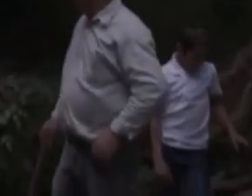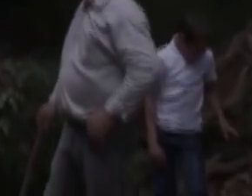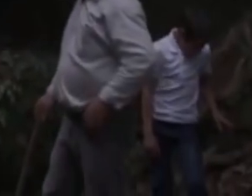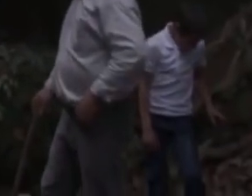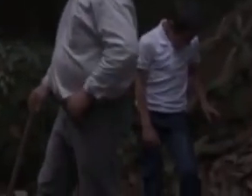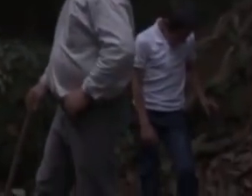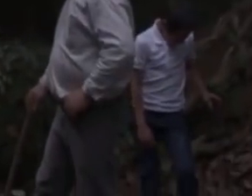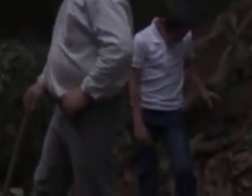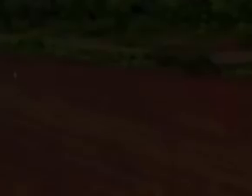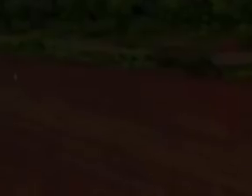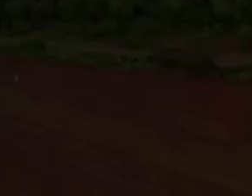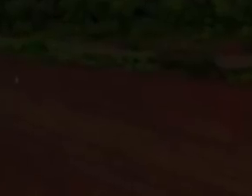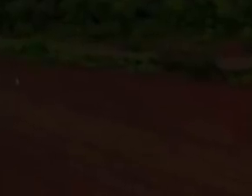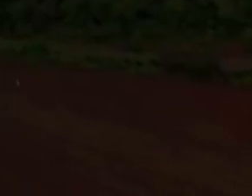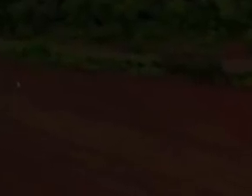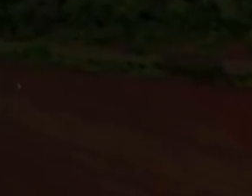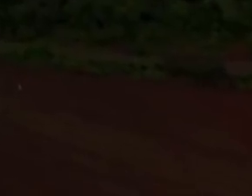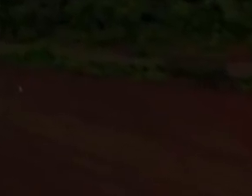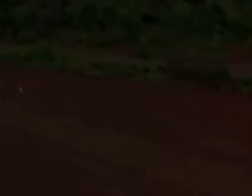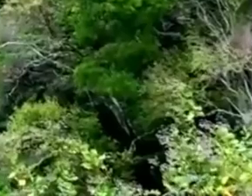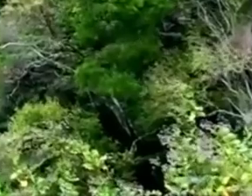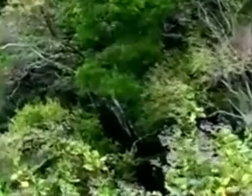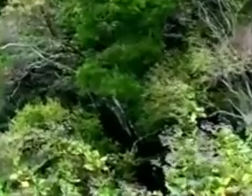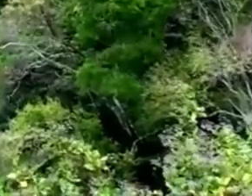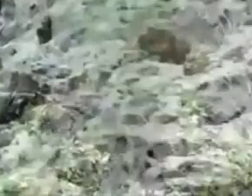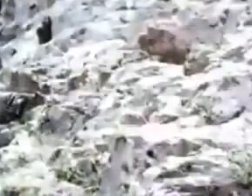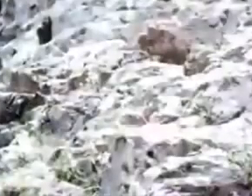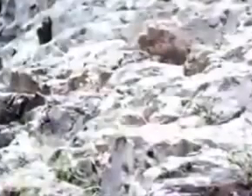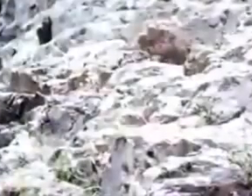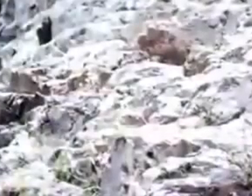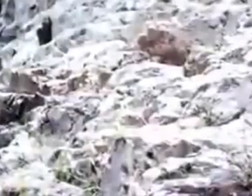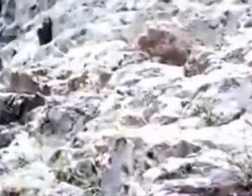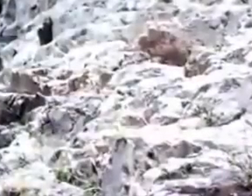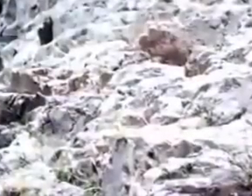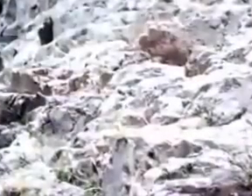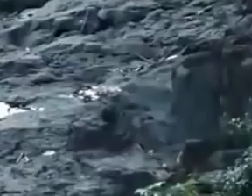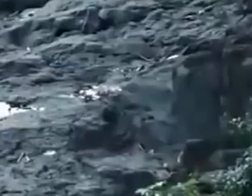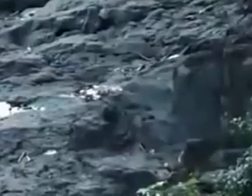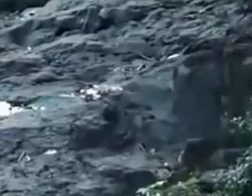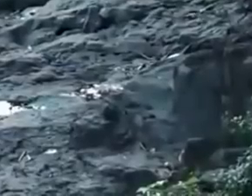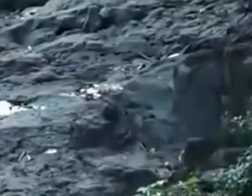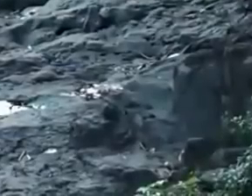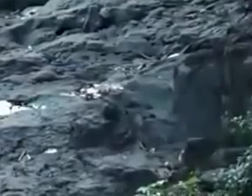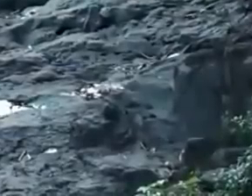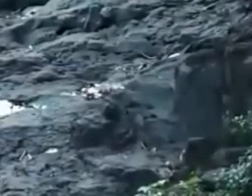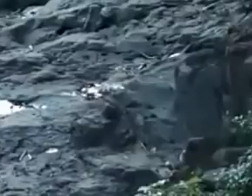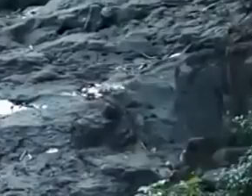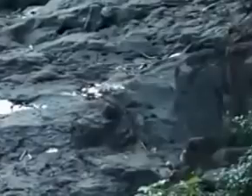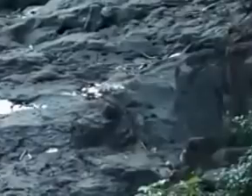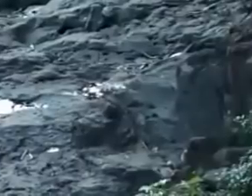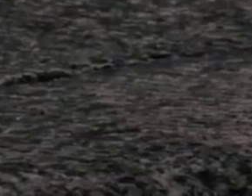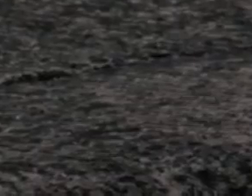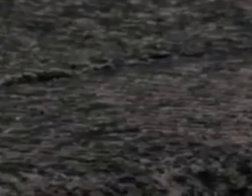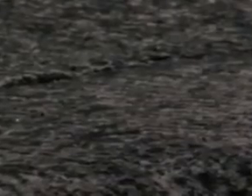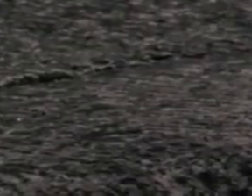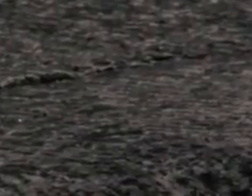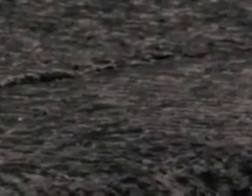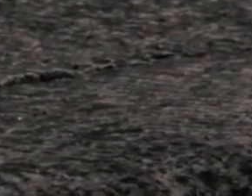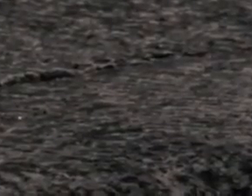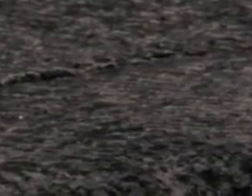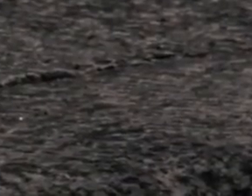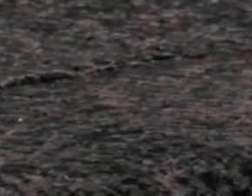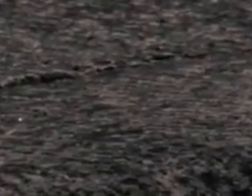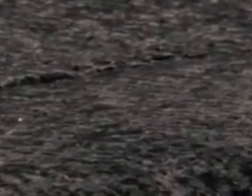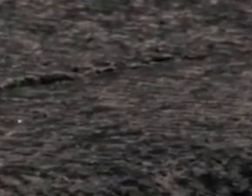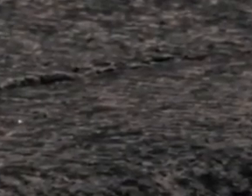La Ley General de Medio Ambiente y Recursos Naturales establece en su artículo 133 que es prohibido fumar en lugares públicos